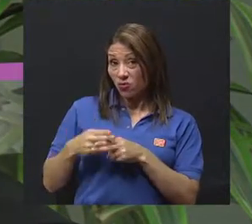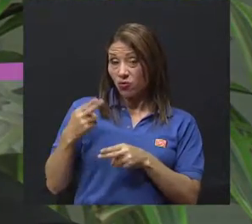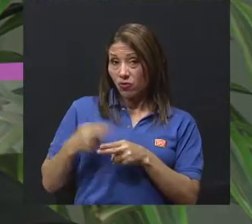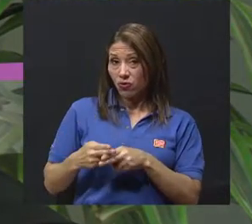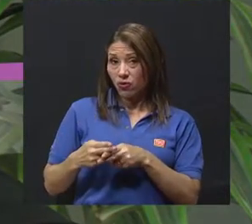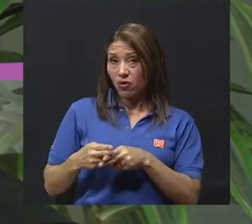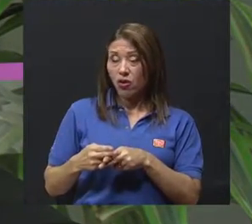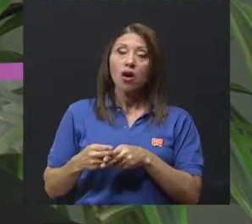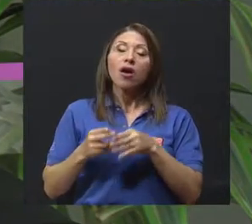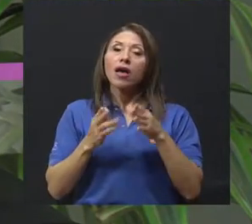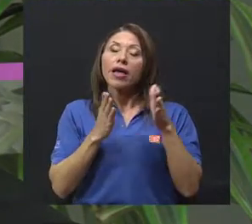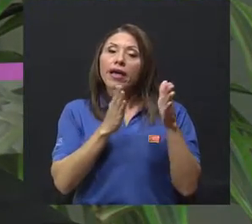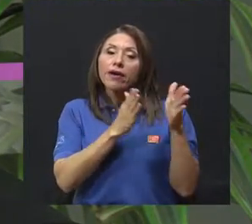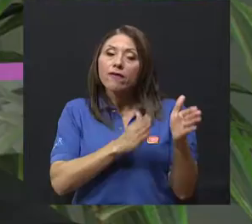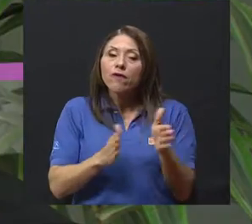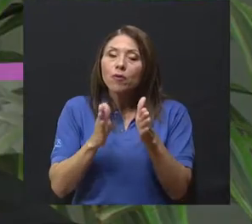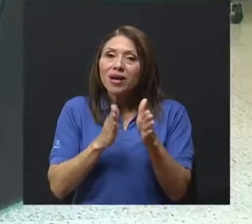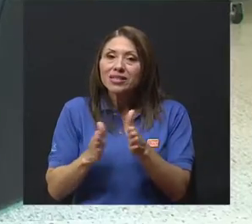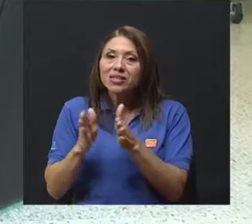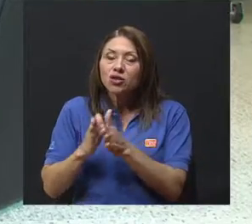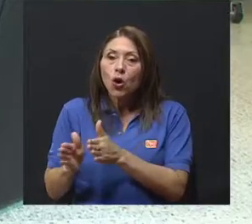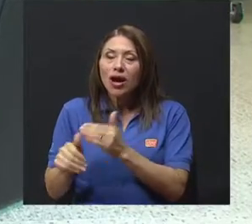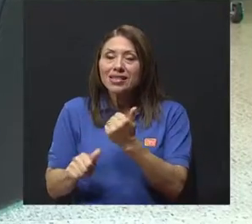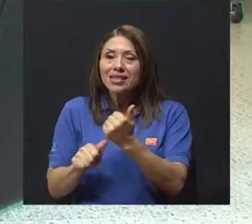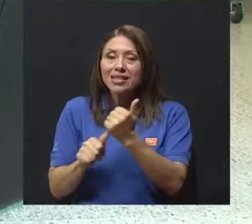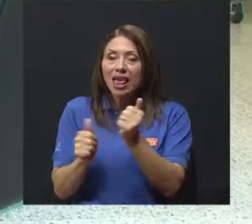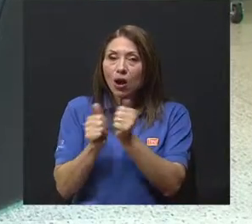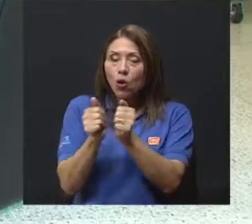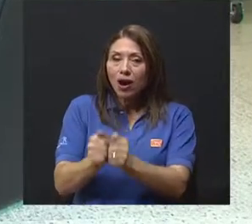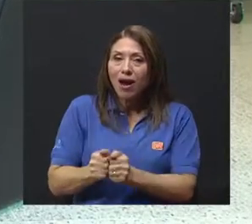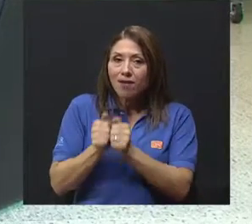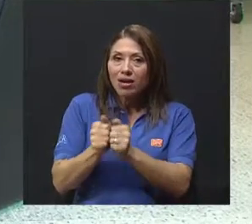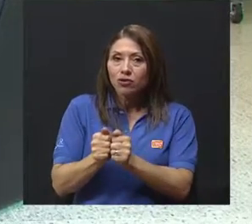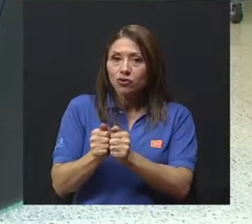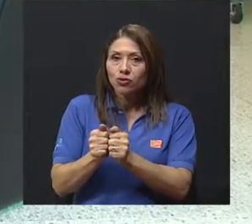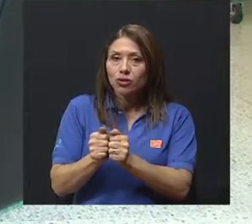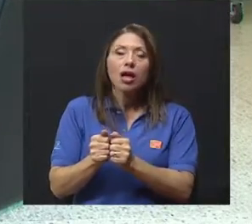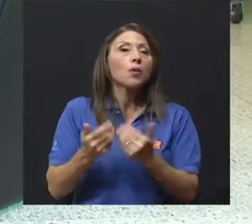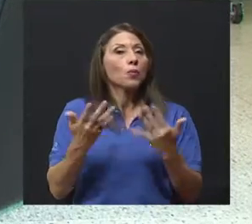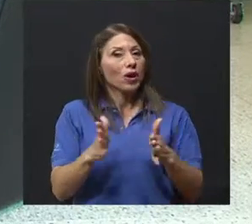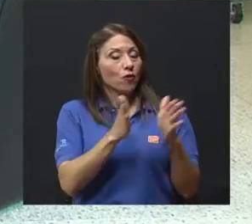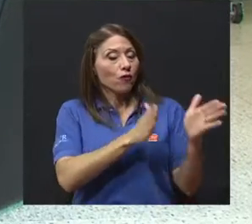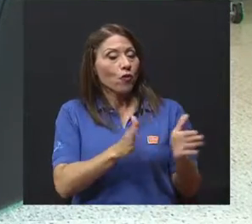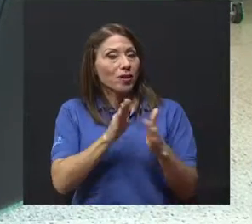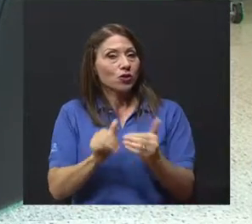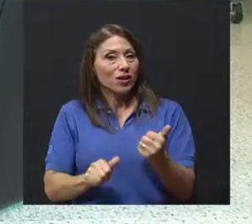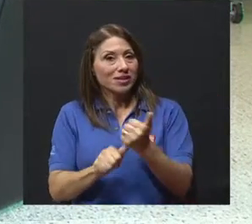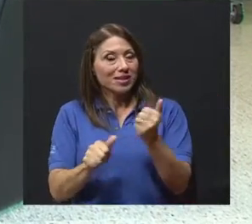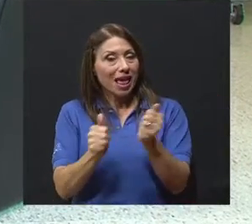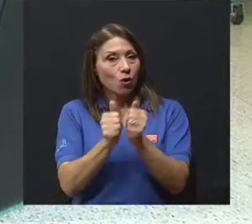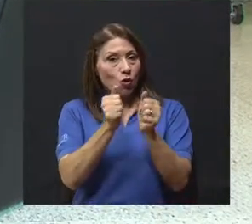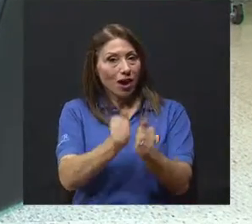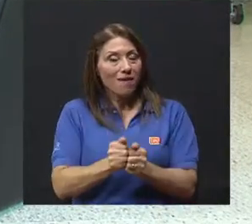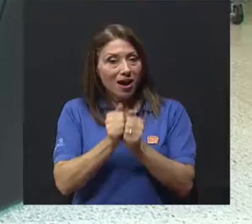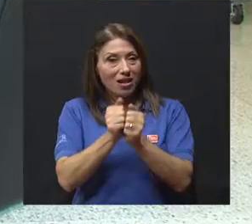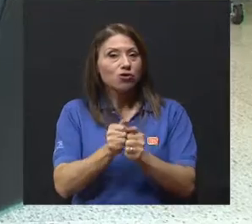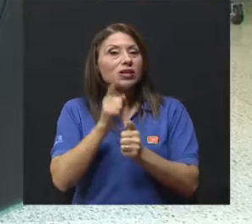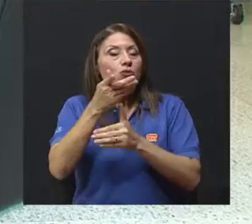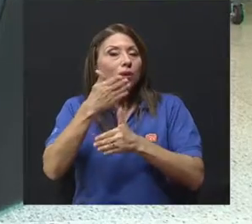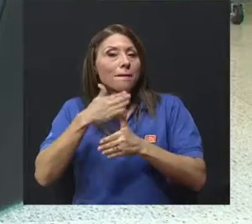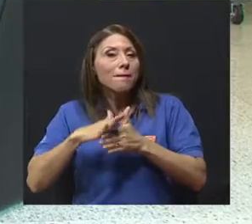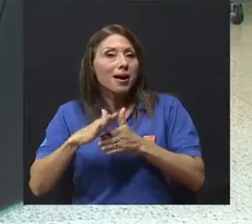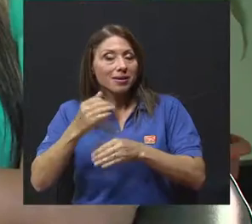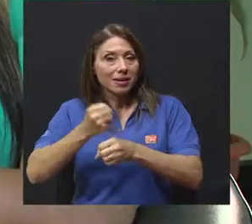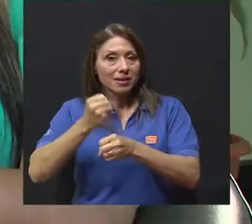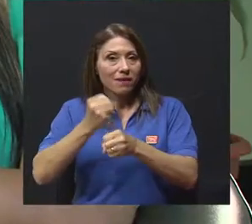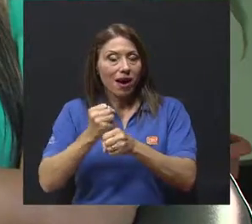como formación asistida con caballos bueno la formación asistida con caballos es una parte ahora que estamos trabajando en la equinoterapia